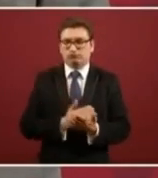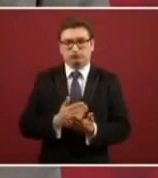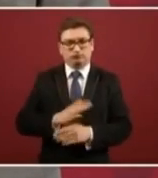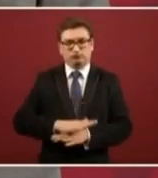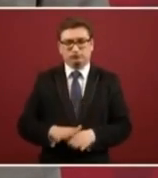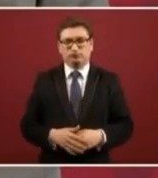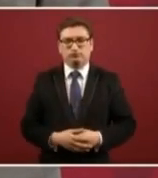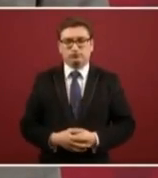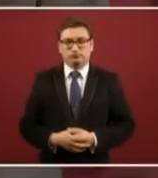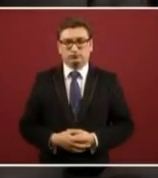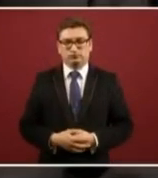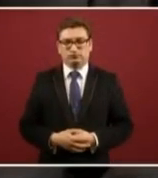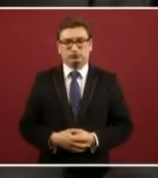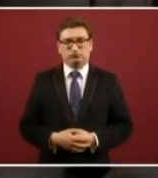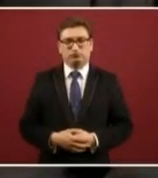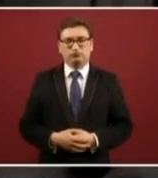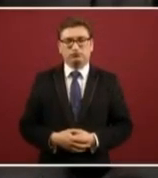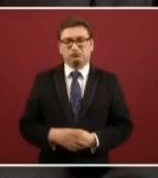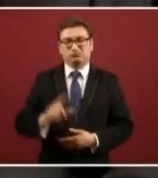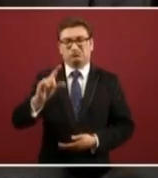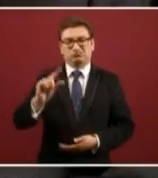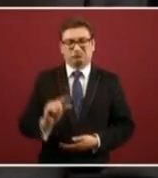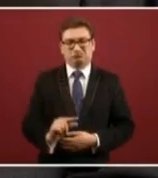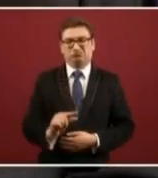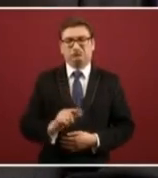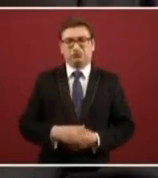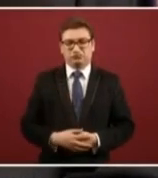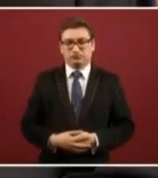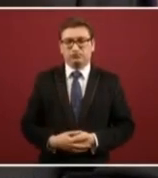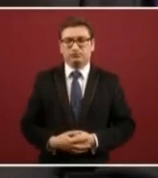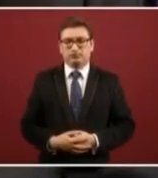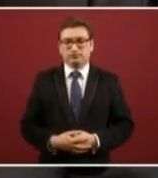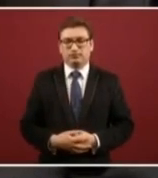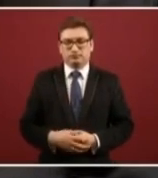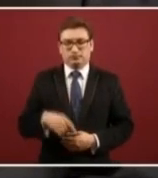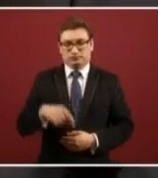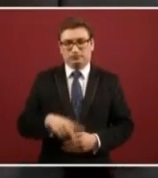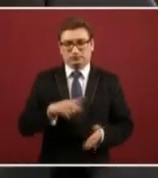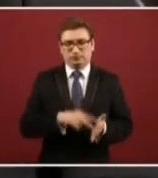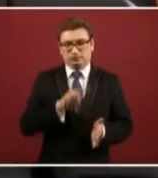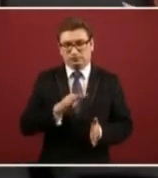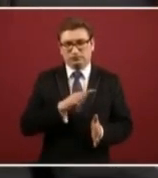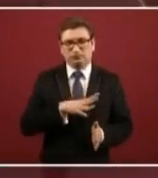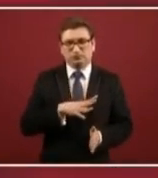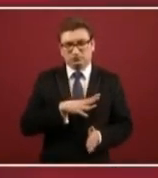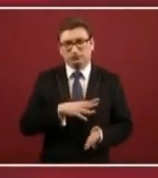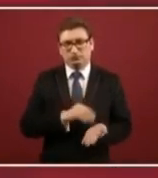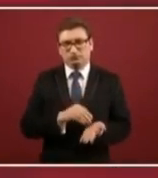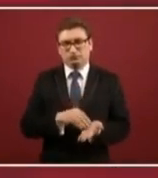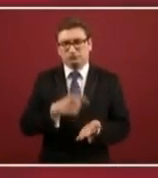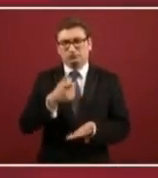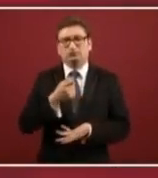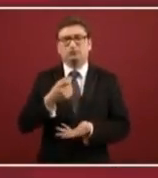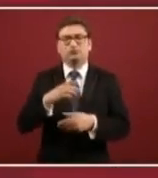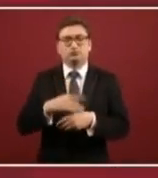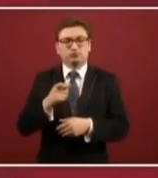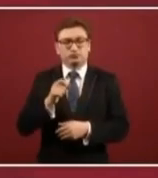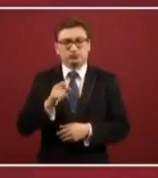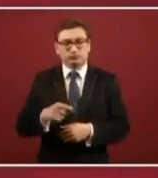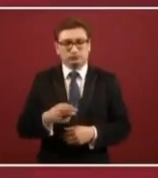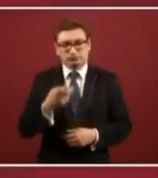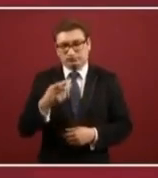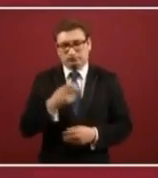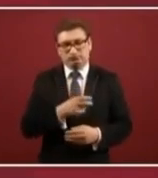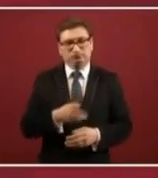va a ser mucho menor a lo que fue este año todavía, porque se traía la